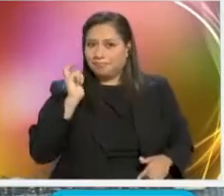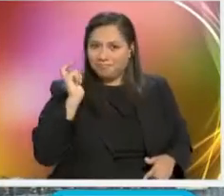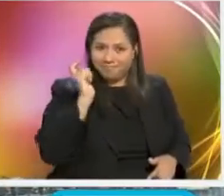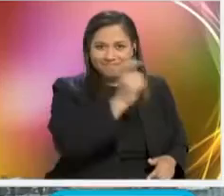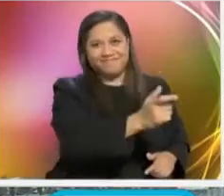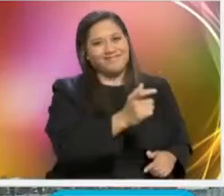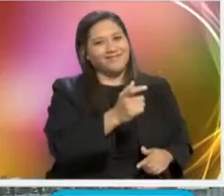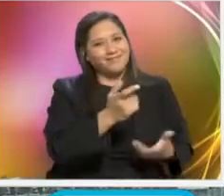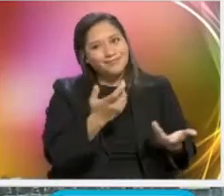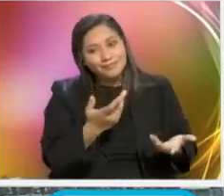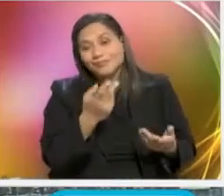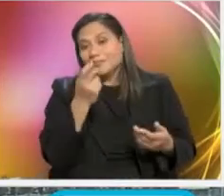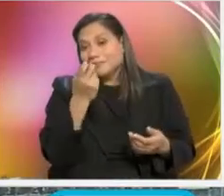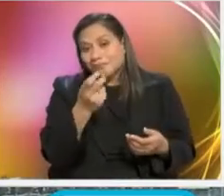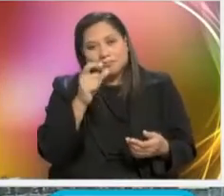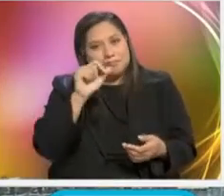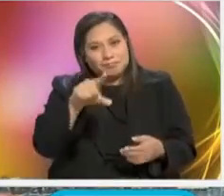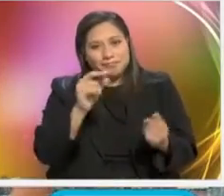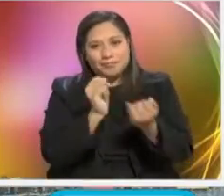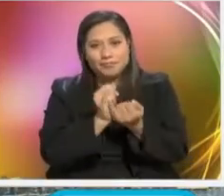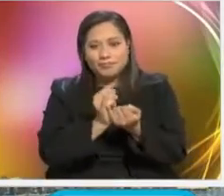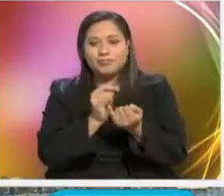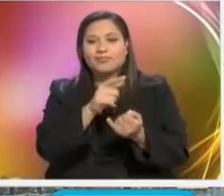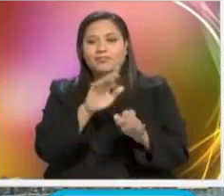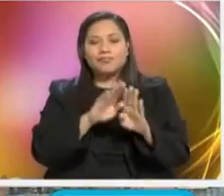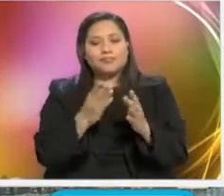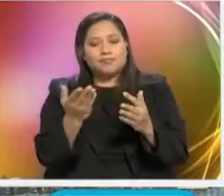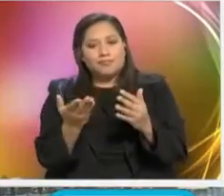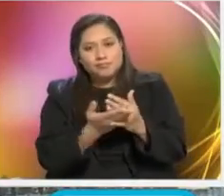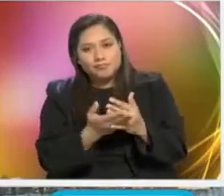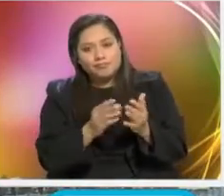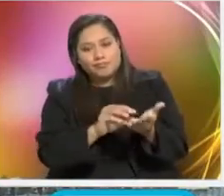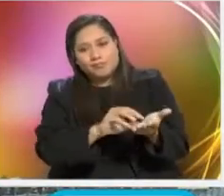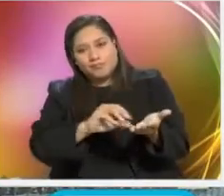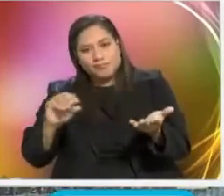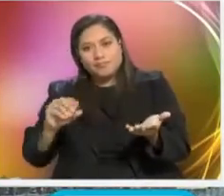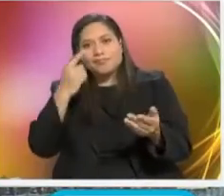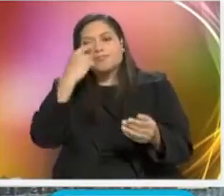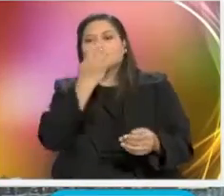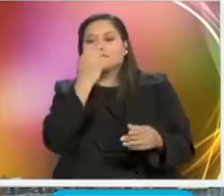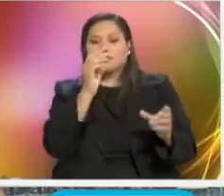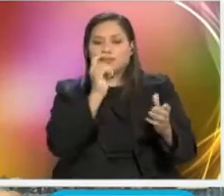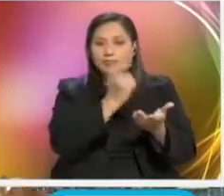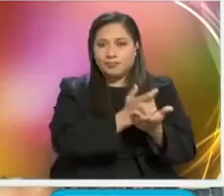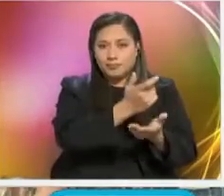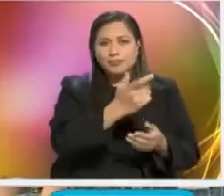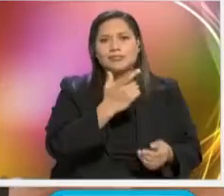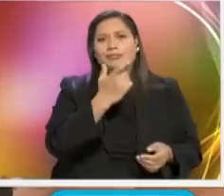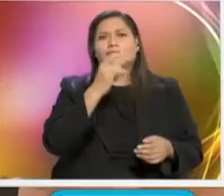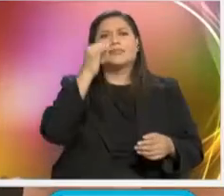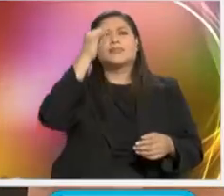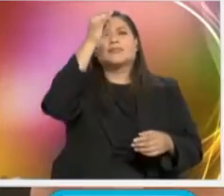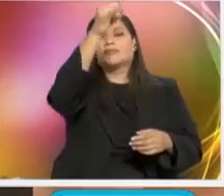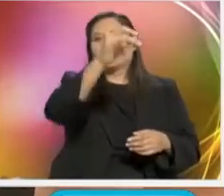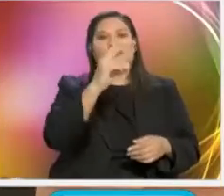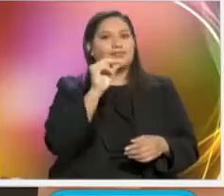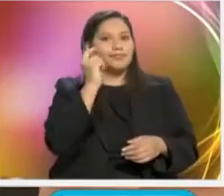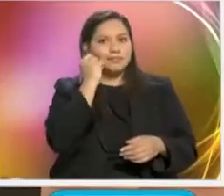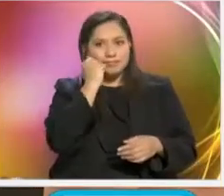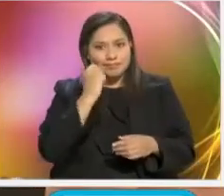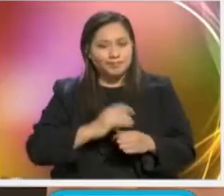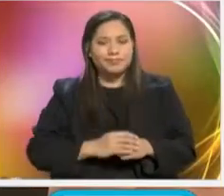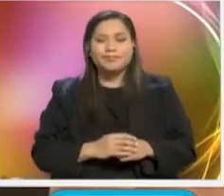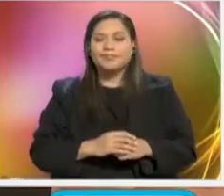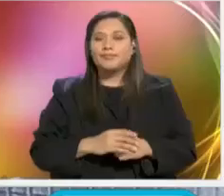Claro. cantidad, pues de la misma forma, ¿no? Hacer un pequeño Claro, apartado para la ahórrenlo desde parte ahorita. del regreso a clases, aunque lo vean muy lejano, ¿no? Oye, Alberto,